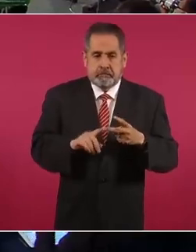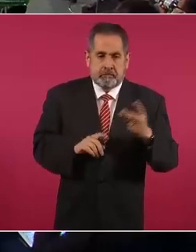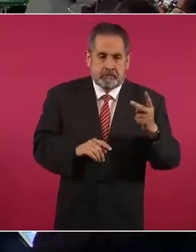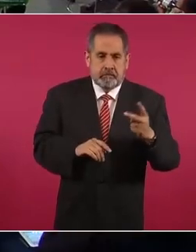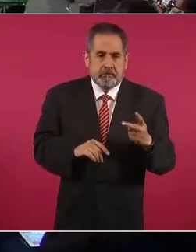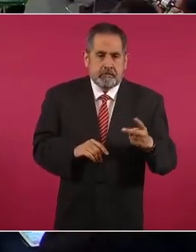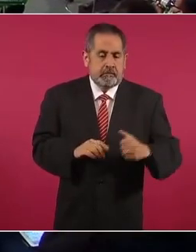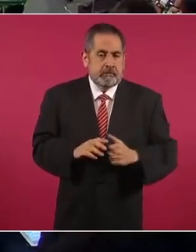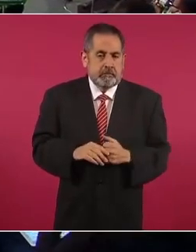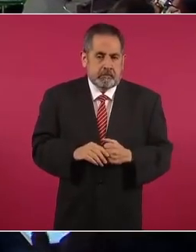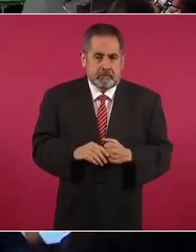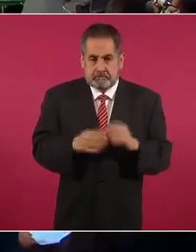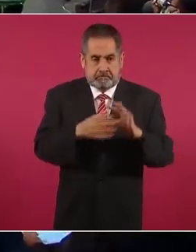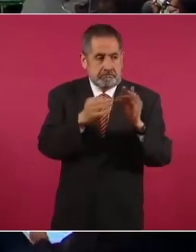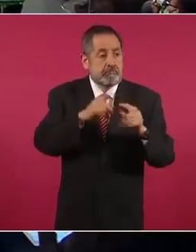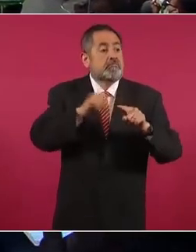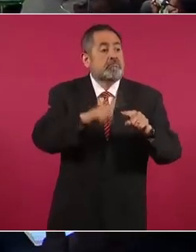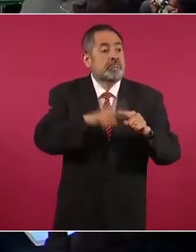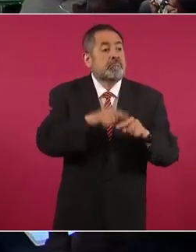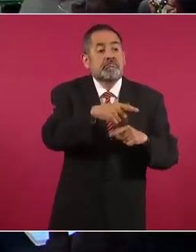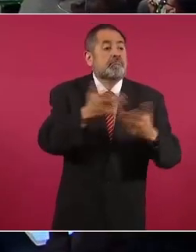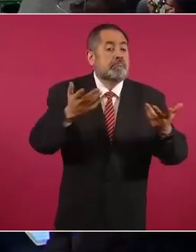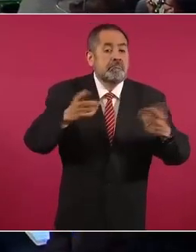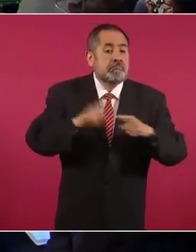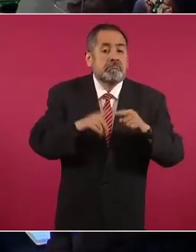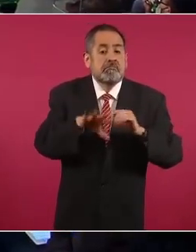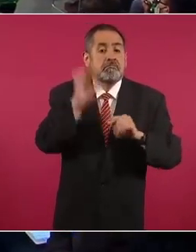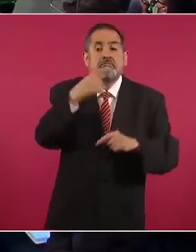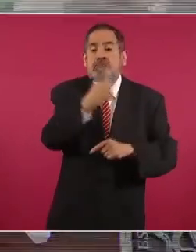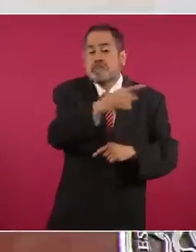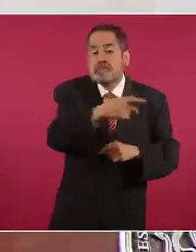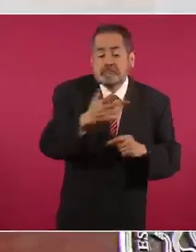O sea, eso hay que resolverlo.